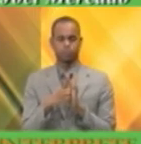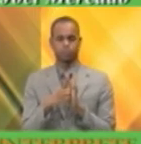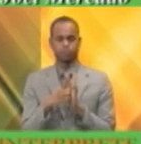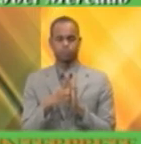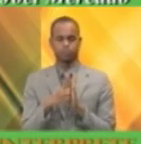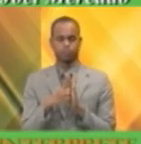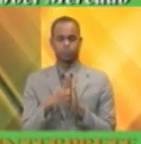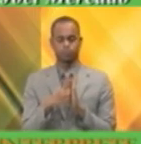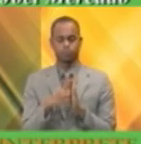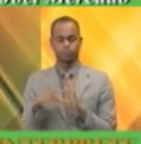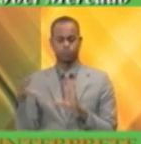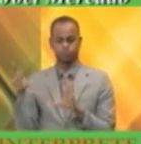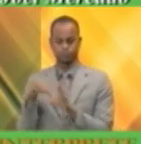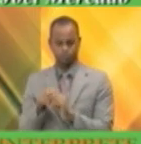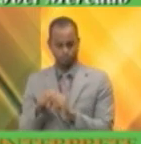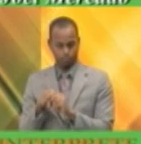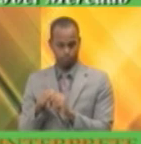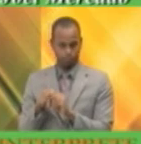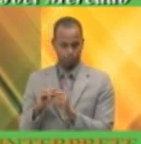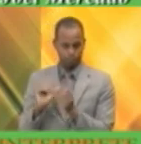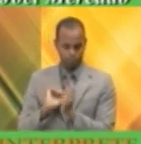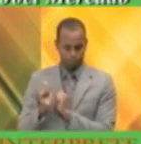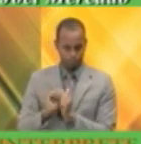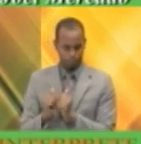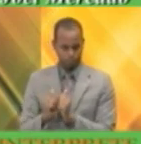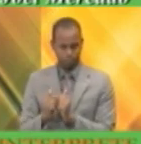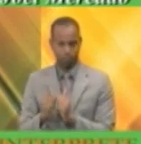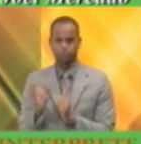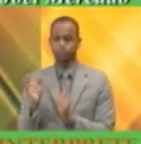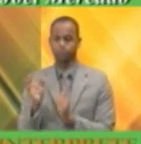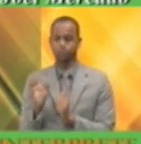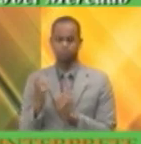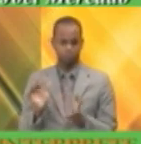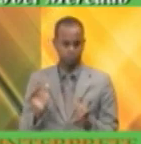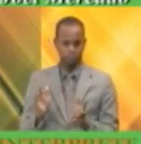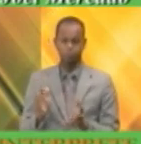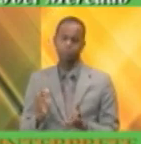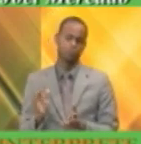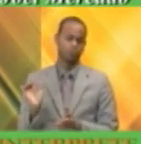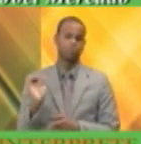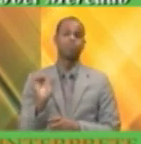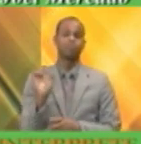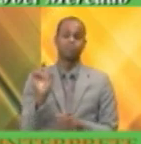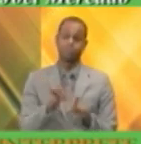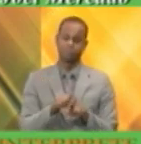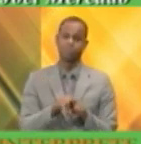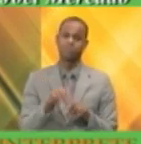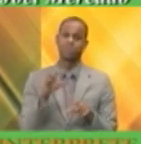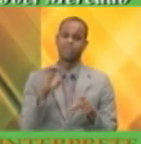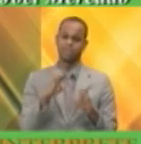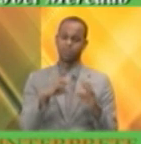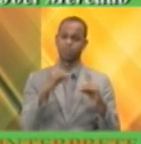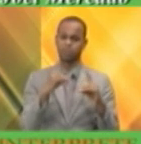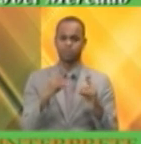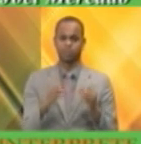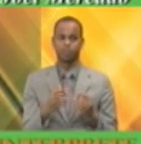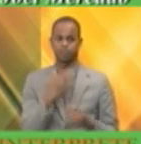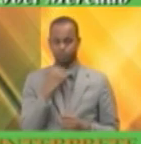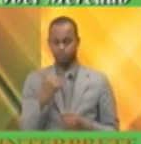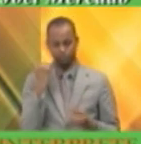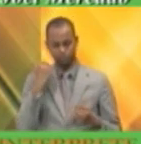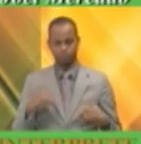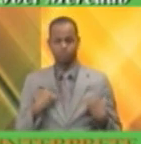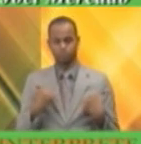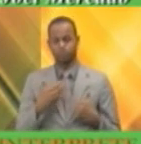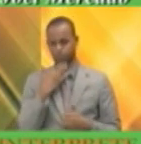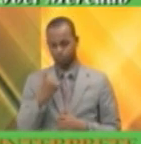además de incluirlo en el deporte, también en la educación. Claro. Y eso es lo que nosotros estamos haciendo. Y lo ideal es que comiencen cuanto más jóvenes, mejor. Mucho